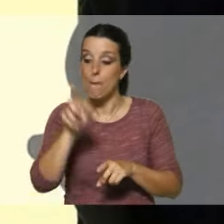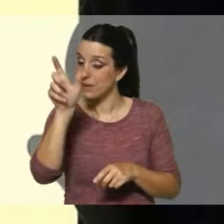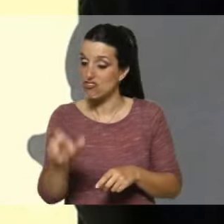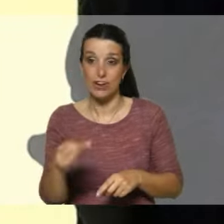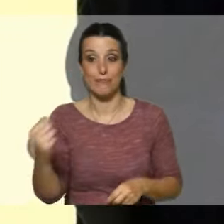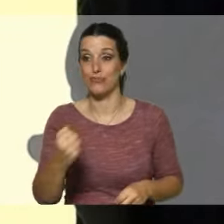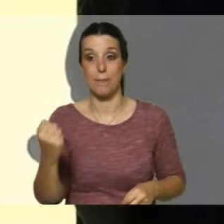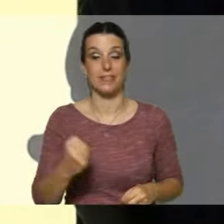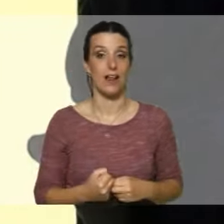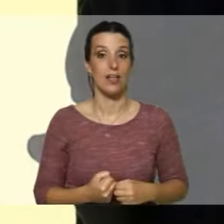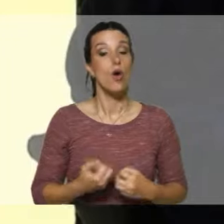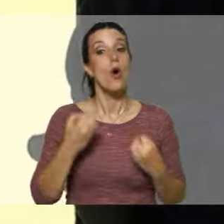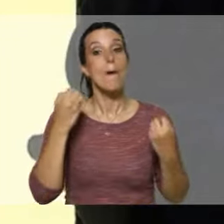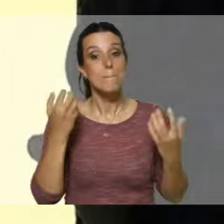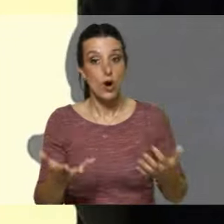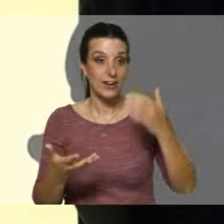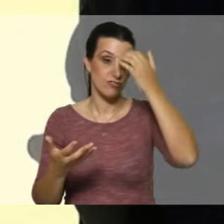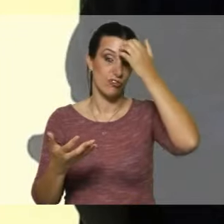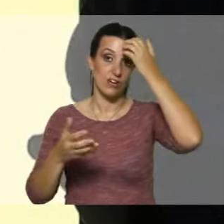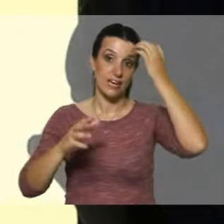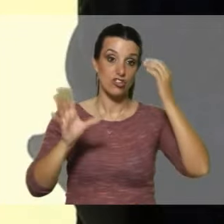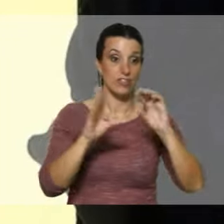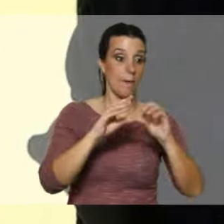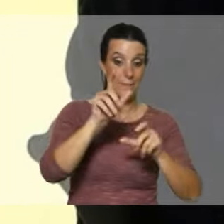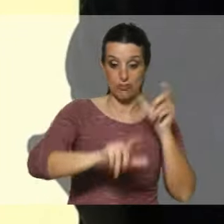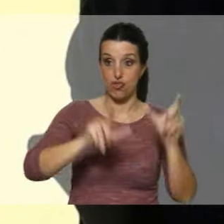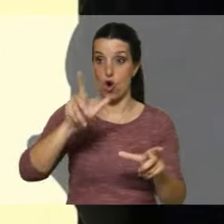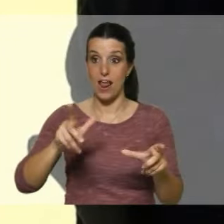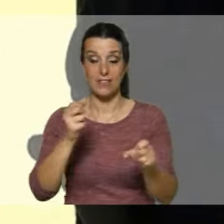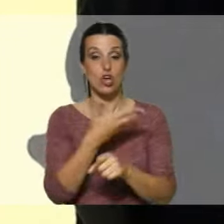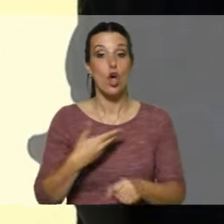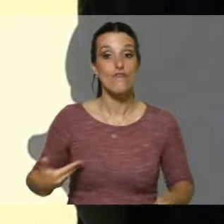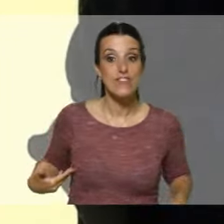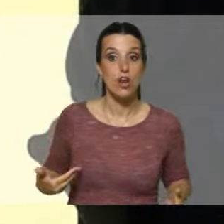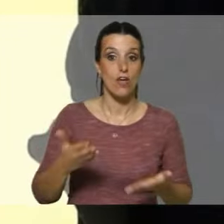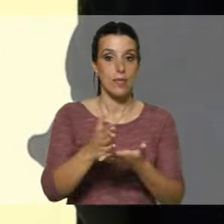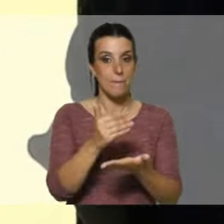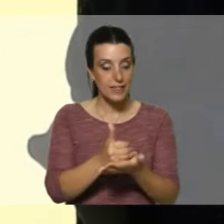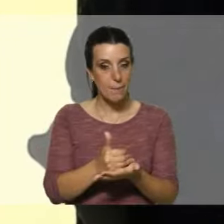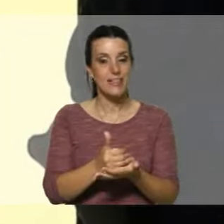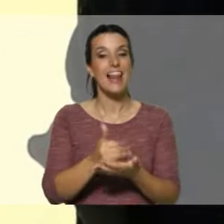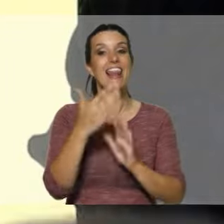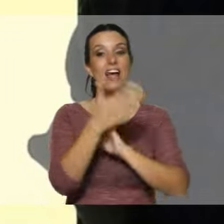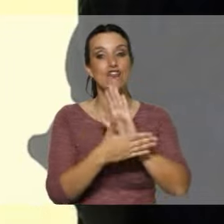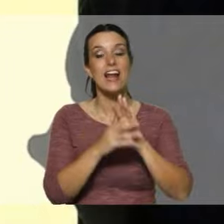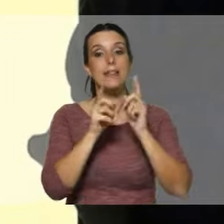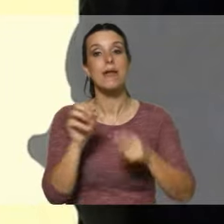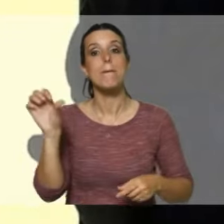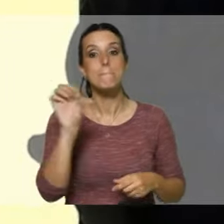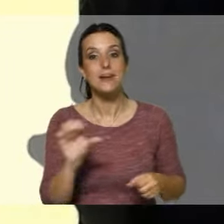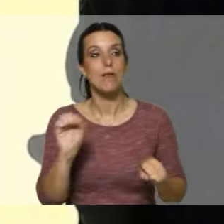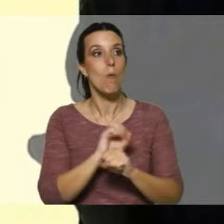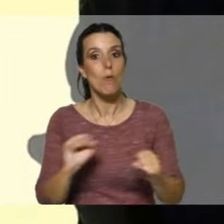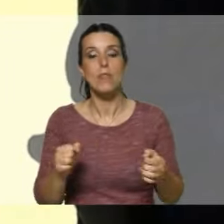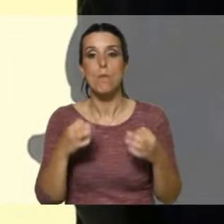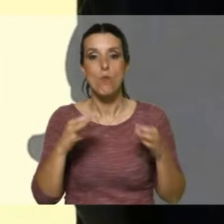persona y por eso de la suma de personas en este caso en un gobierno departamental en un gobierno nacional y en una empresa que le ponen